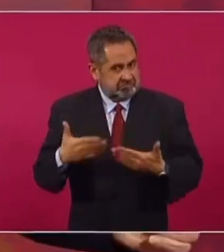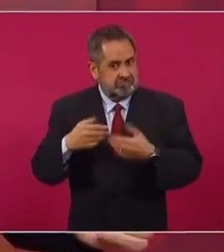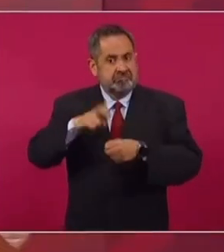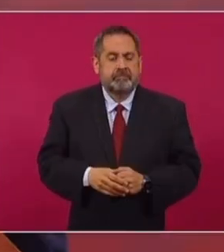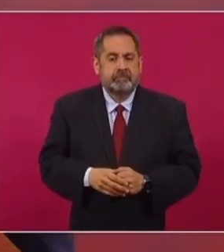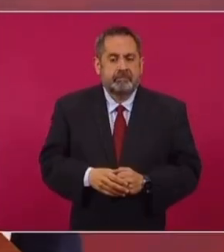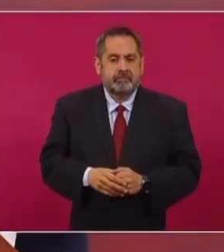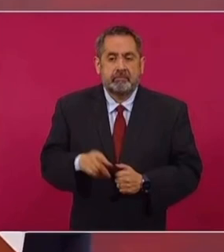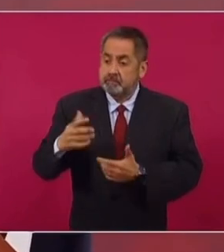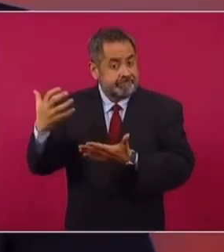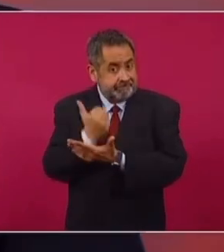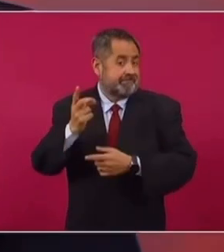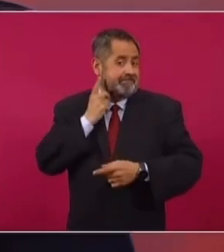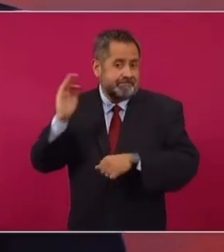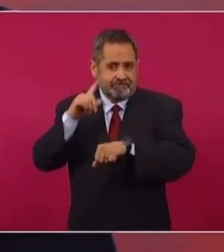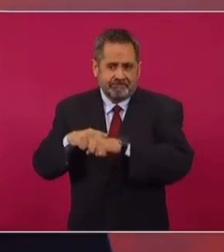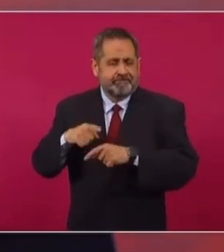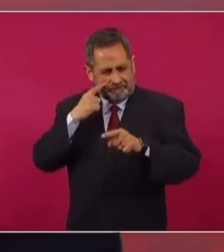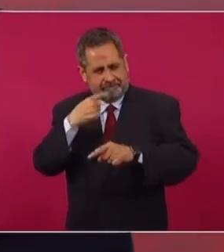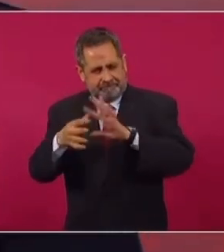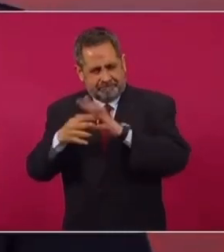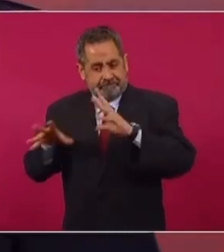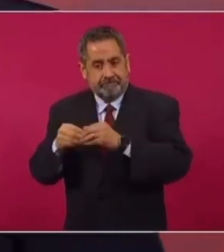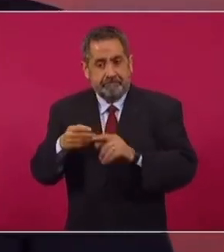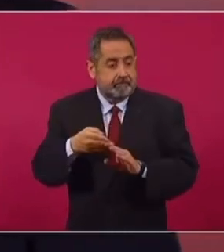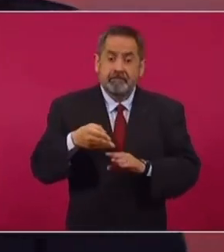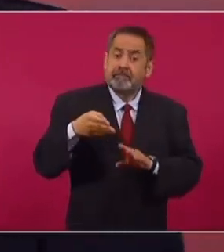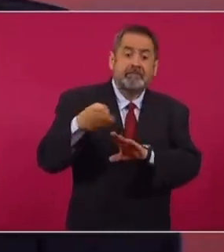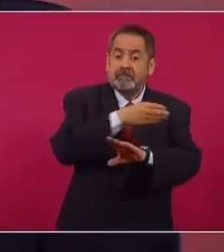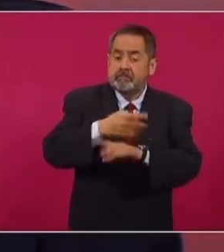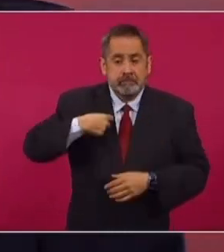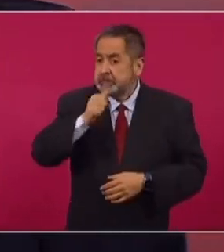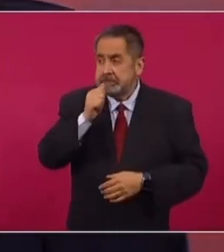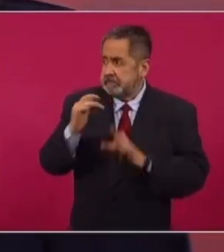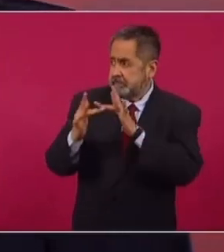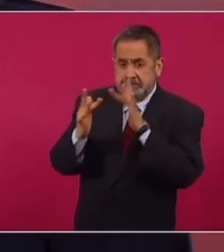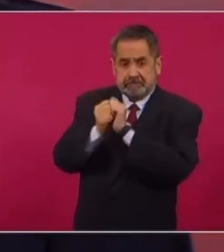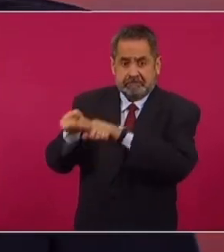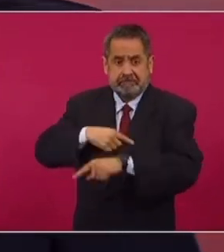de Texcoco y ganó. Todo esto antes de que nosotros